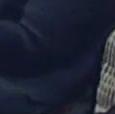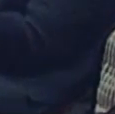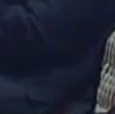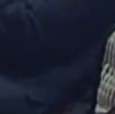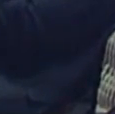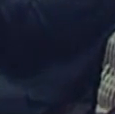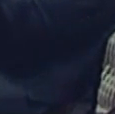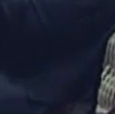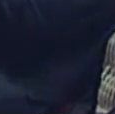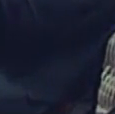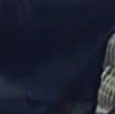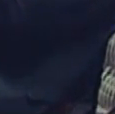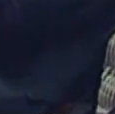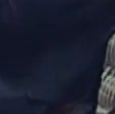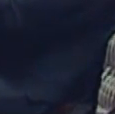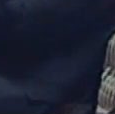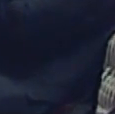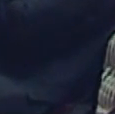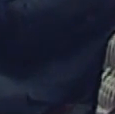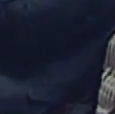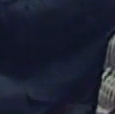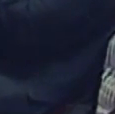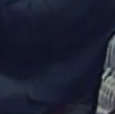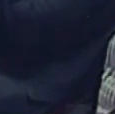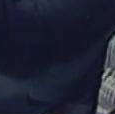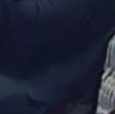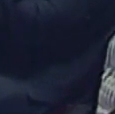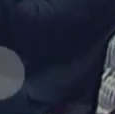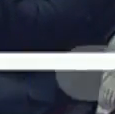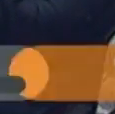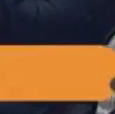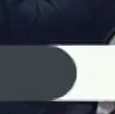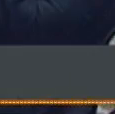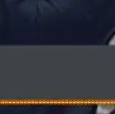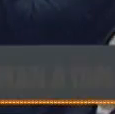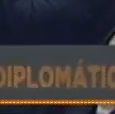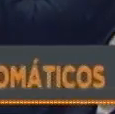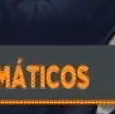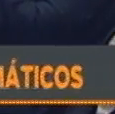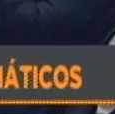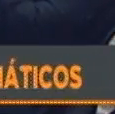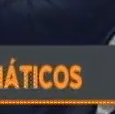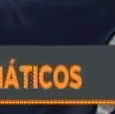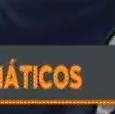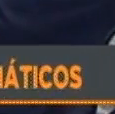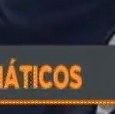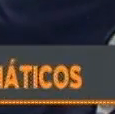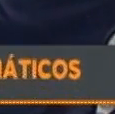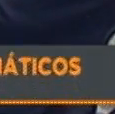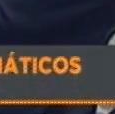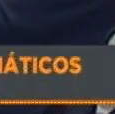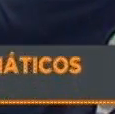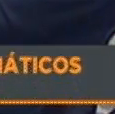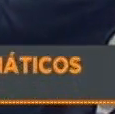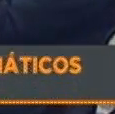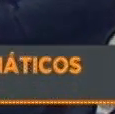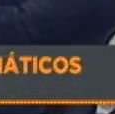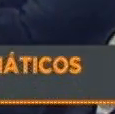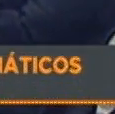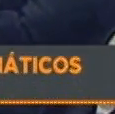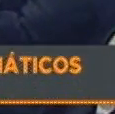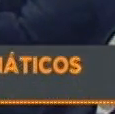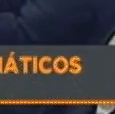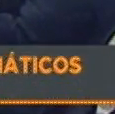escuchaban ustedes, veían ustedes las imágenes en pantallas de este lamentable hecho. Afortunadamente no dejó